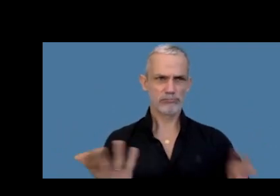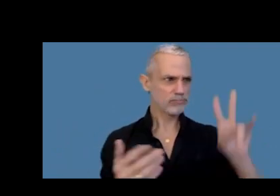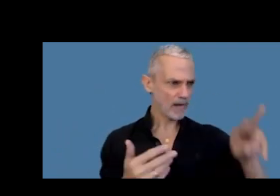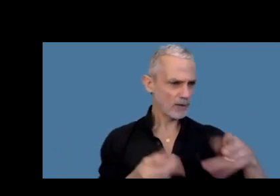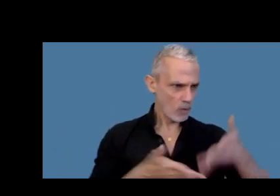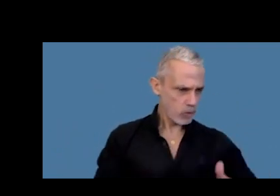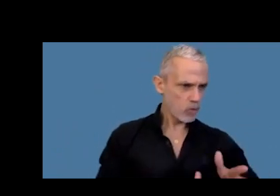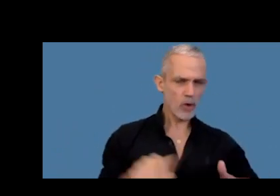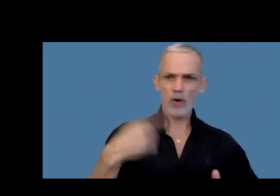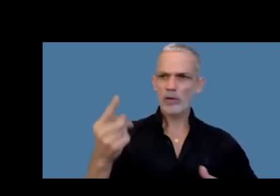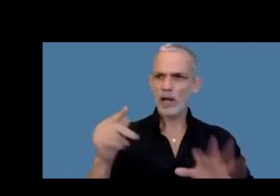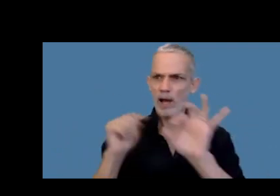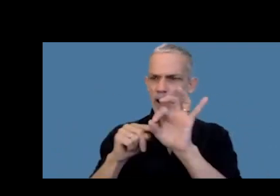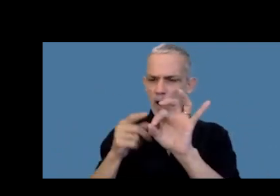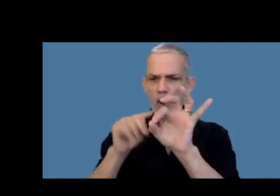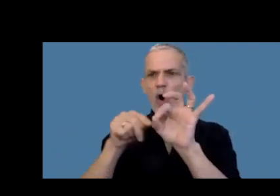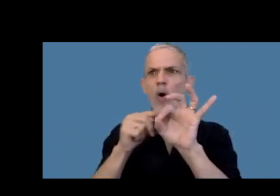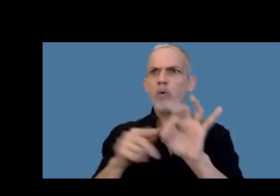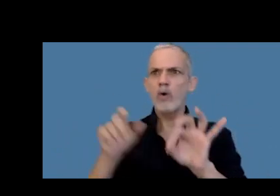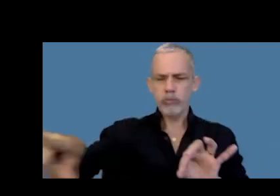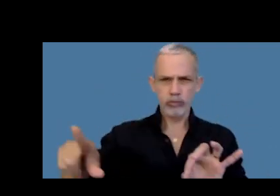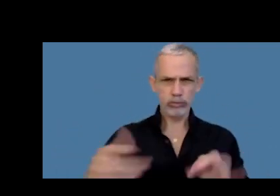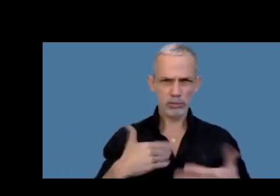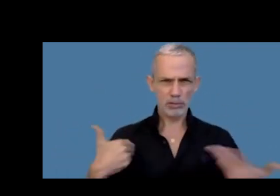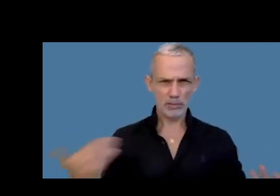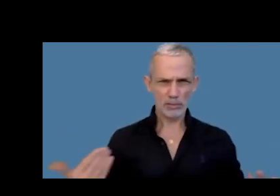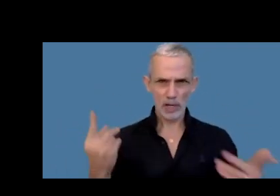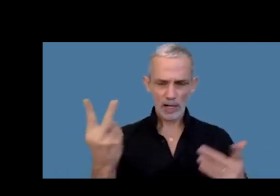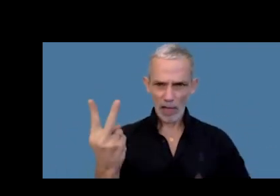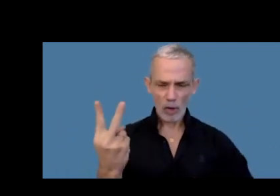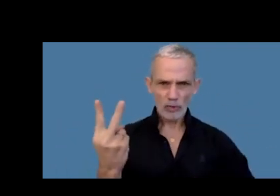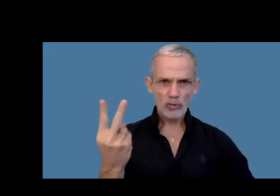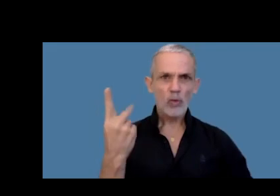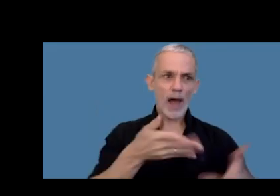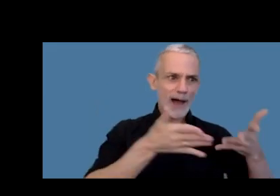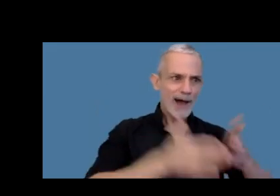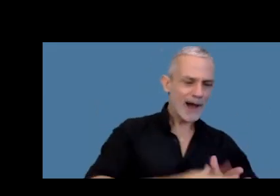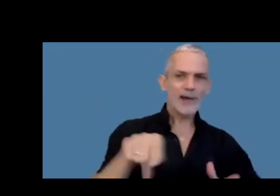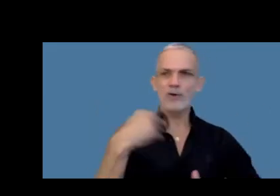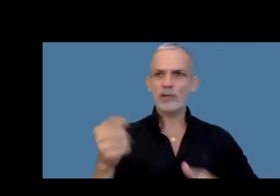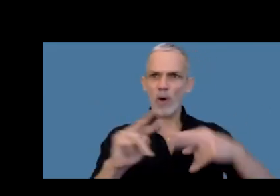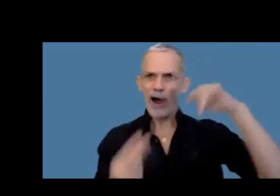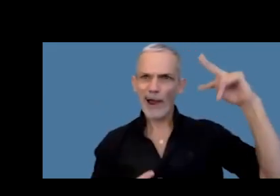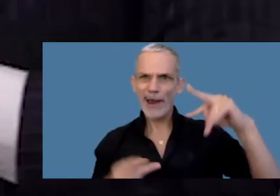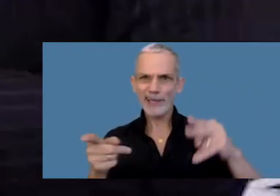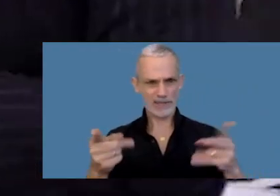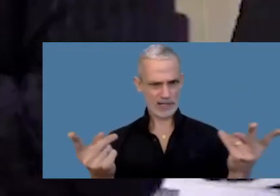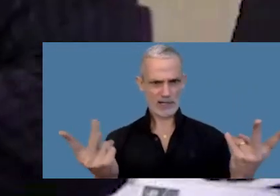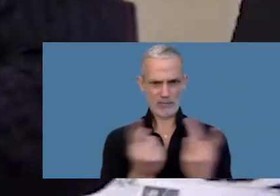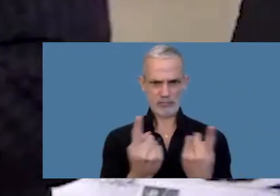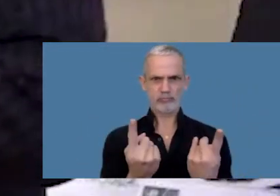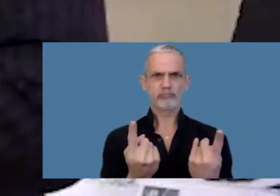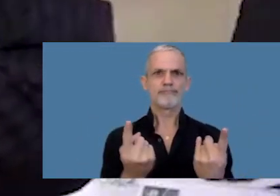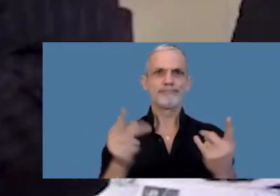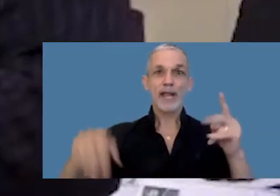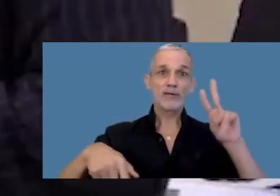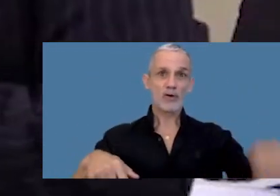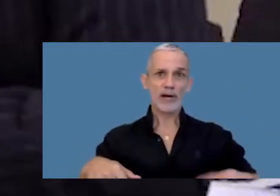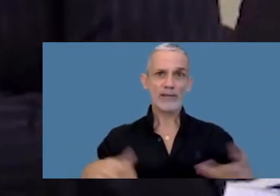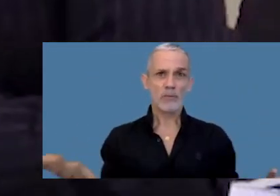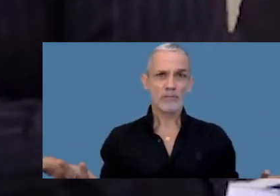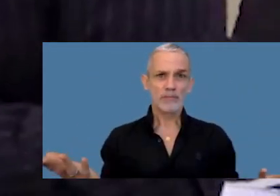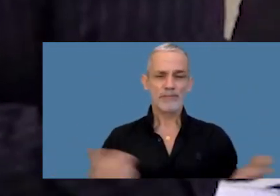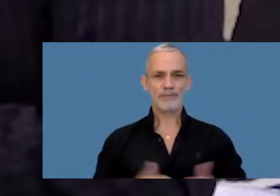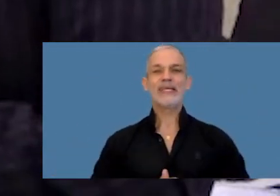Las dos tenían razón, las dos eran madres, una por parto y la otra por genética. En ese contexto,